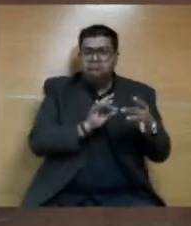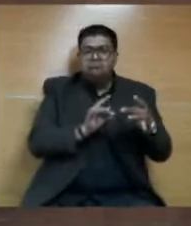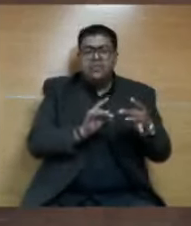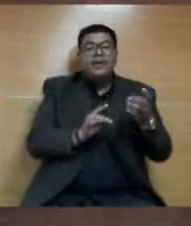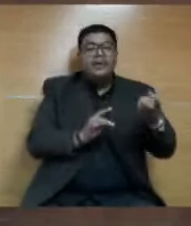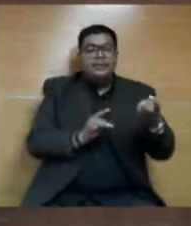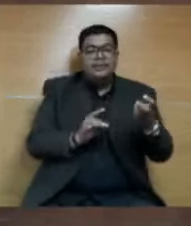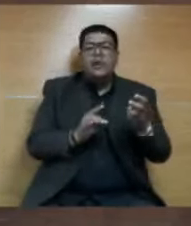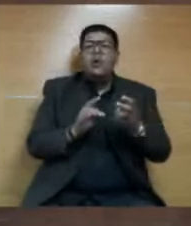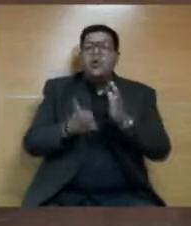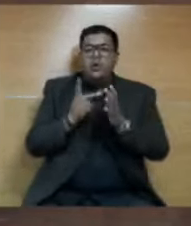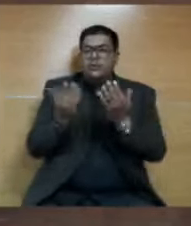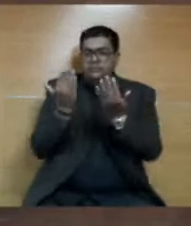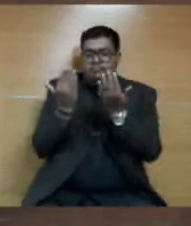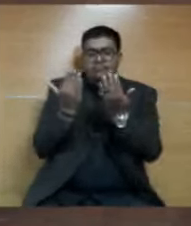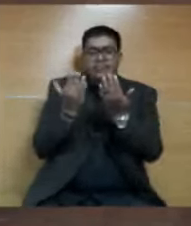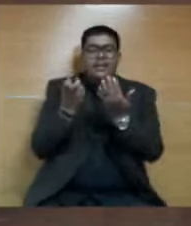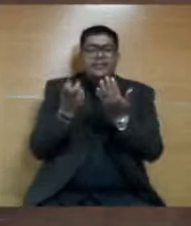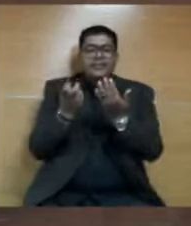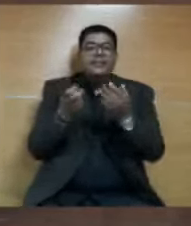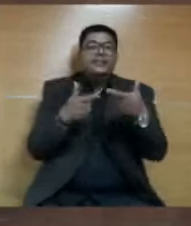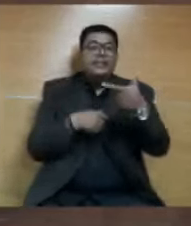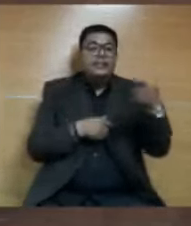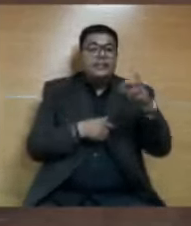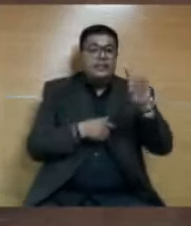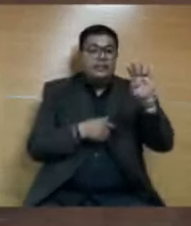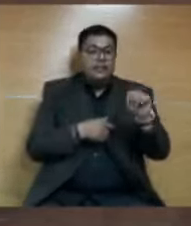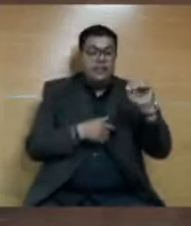al cómputo recompuesto no fue de